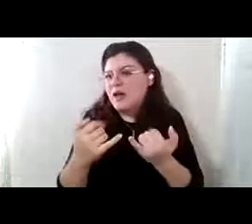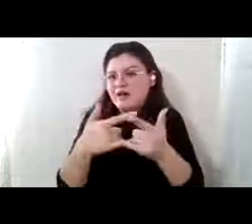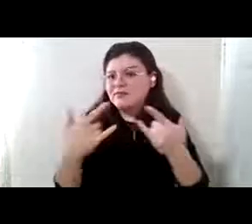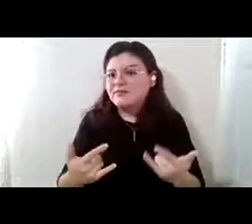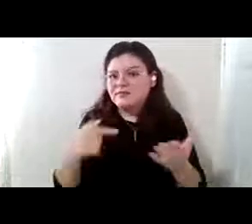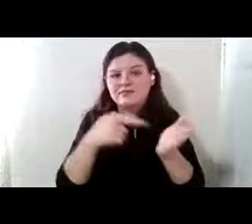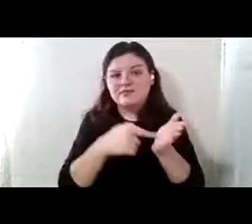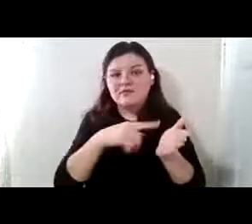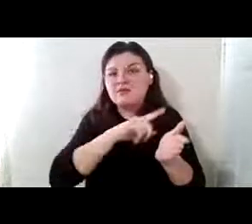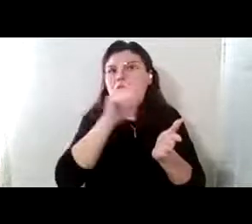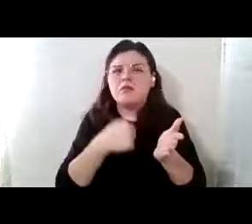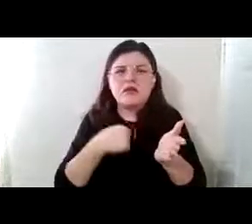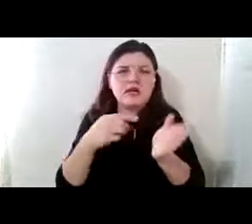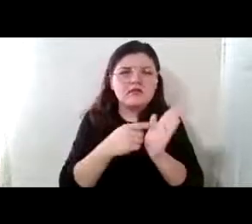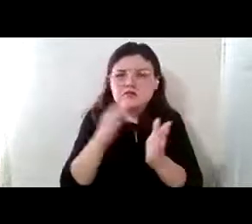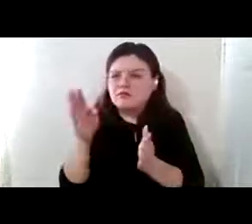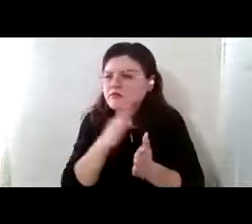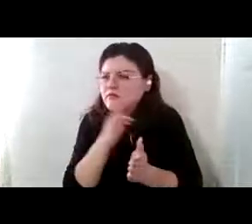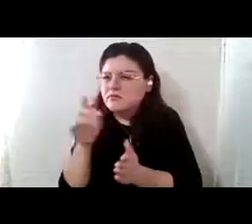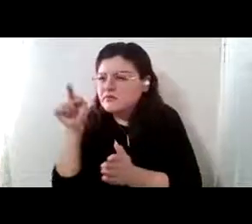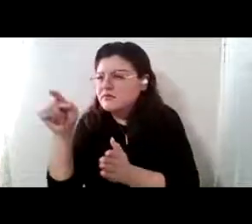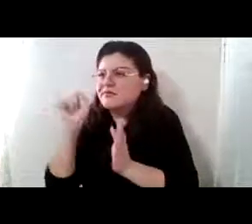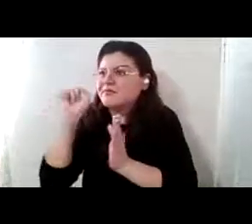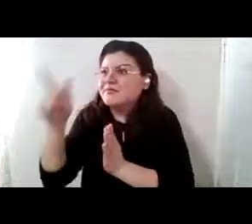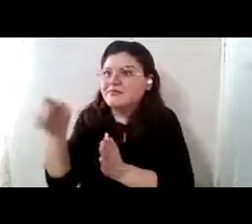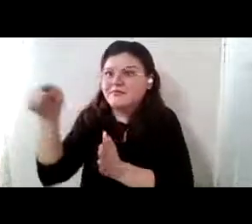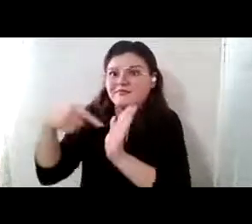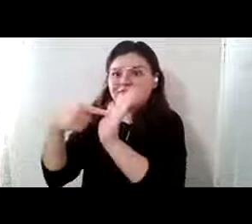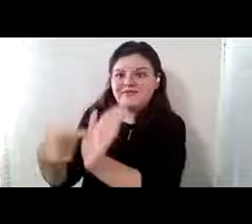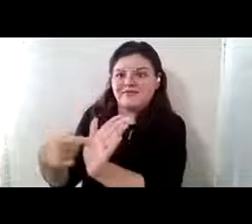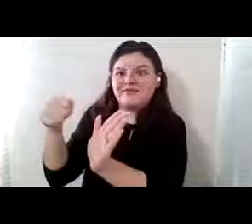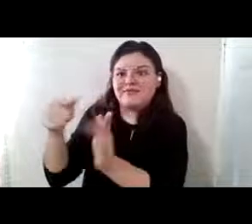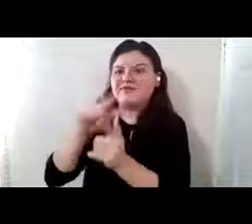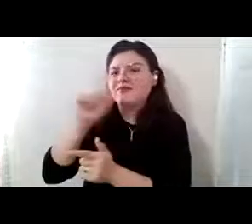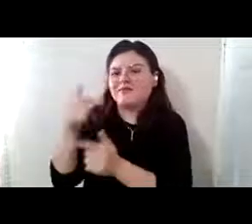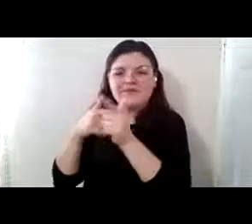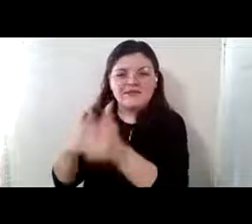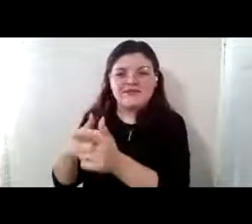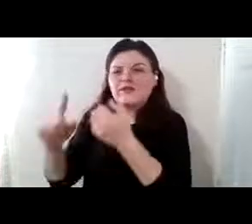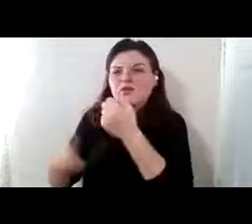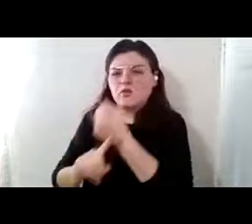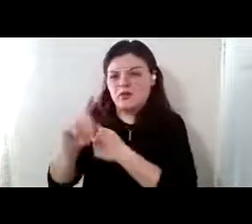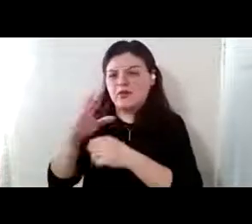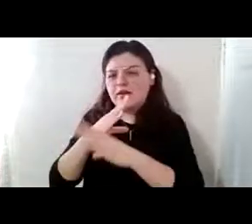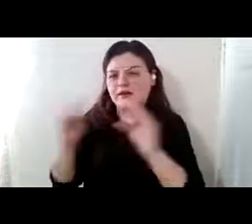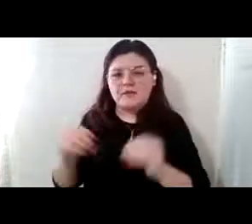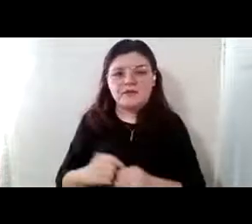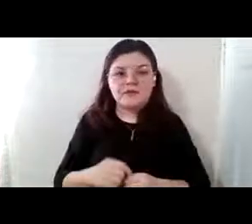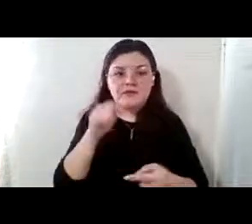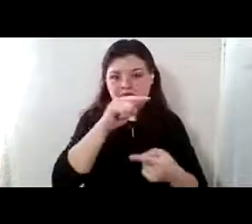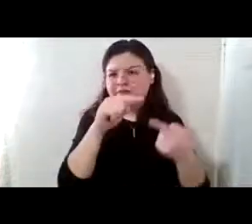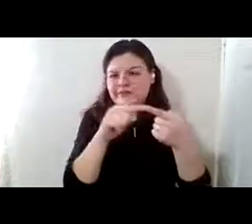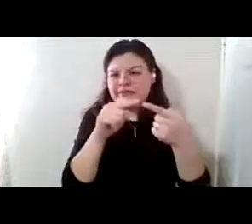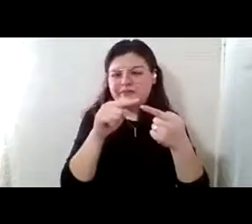con las personas con las que sí puedan dar un seguimiento. Entonces, bueno, volvamos. Dice que son 3 puntos en especial.